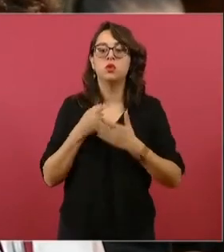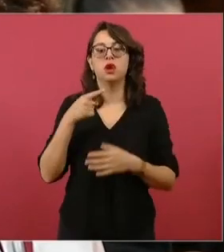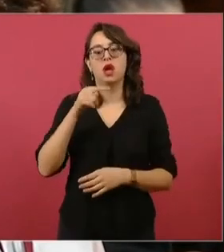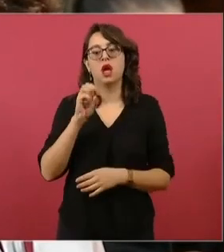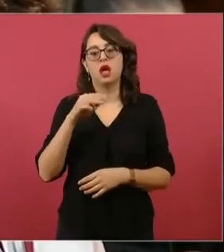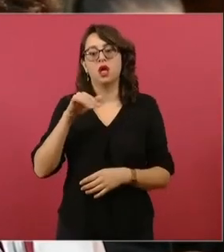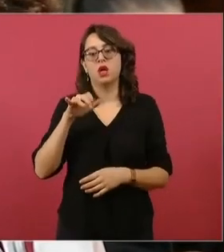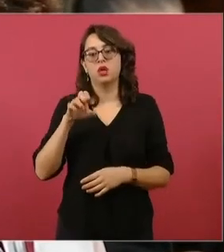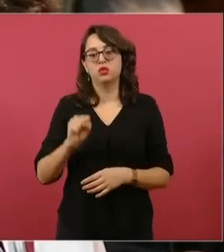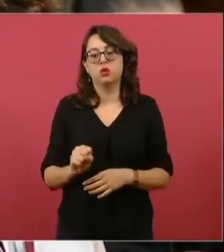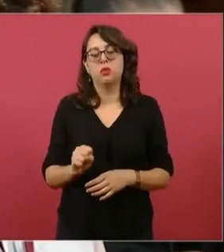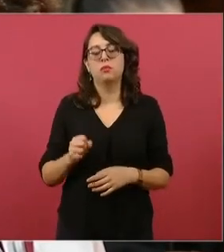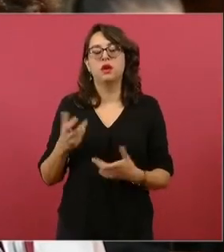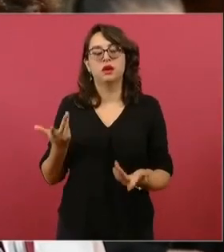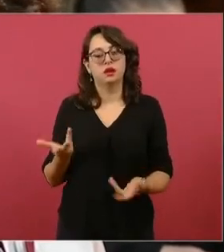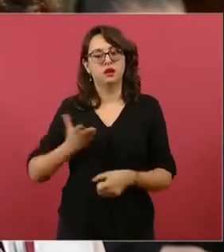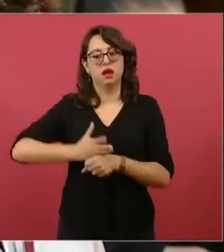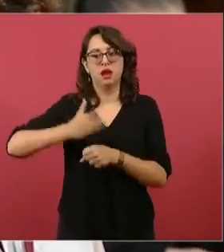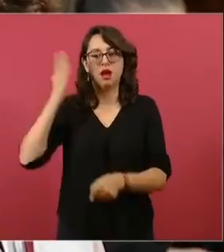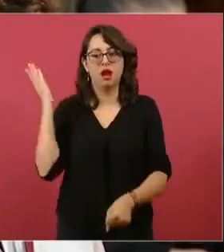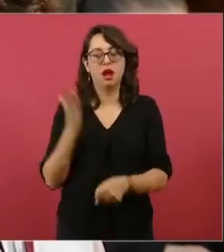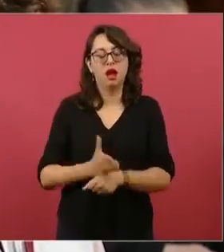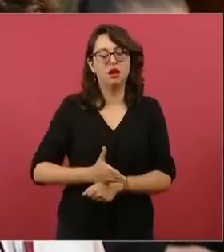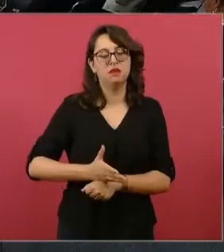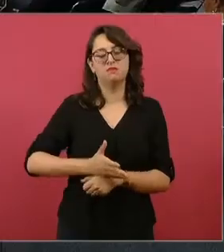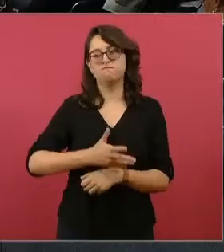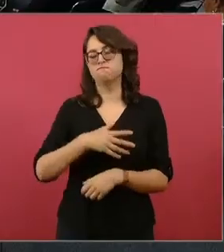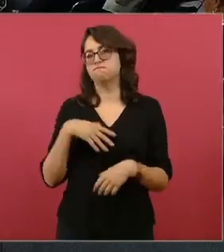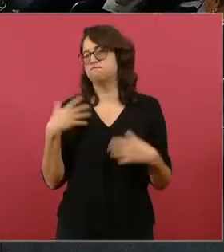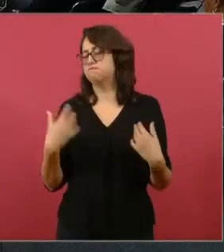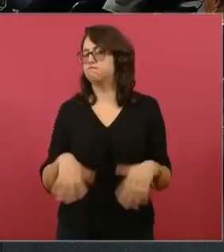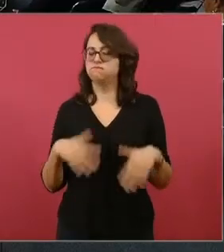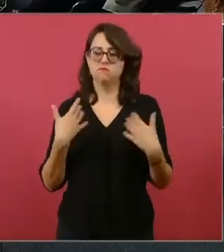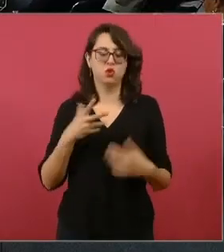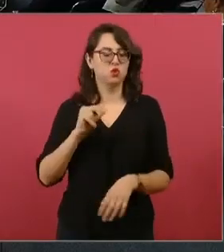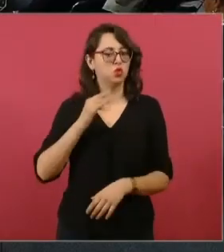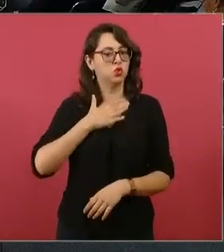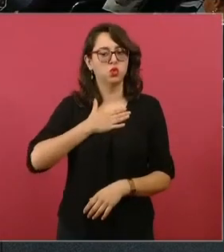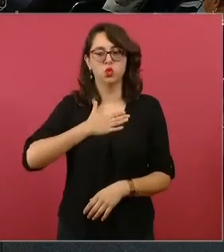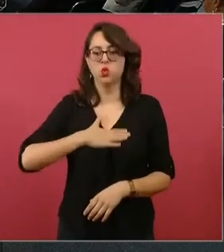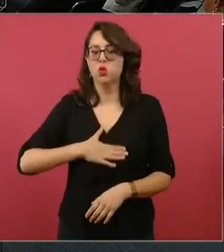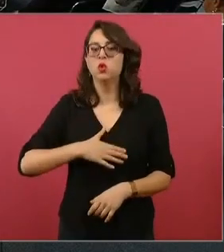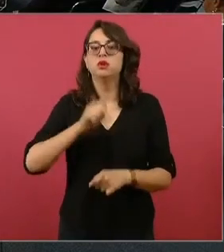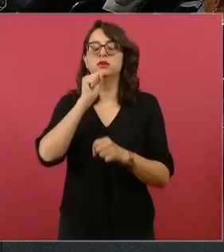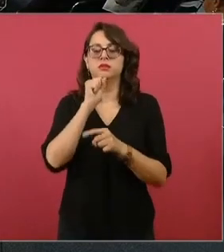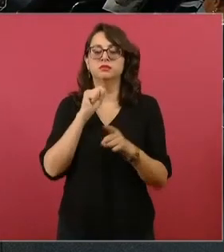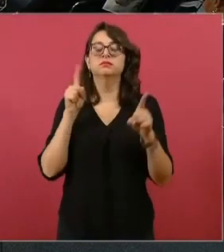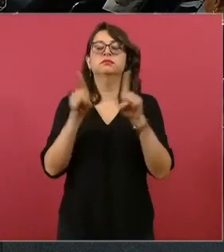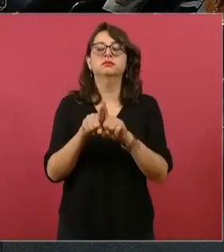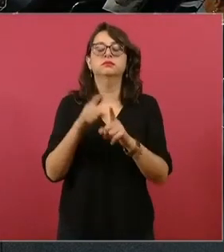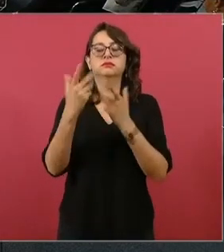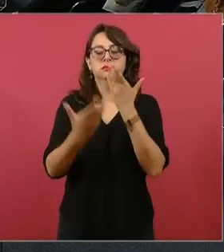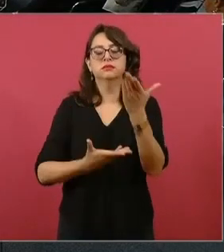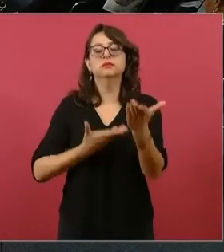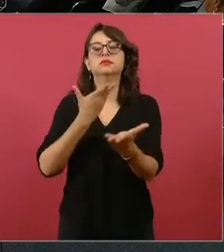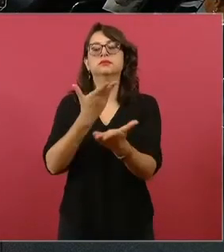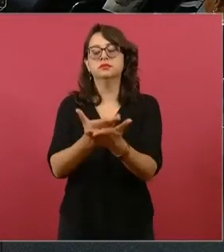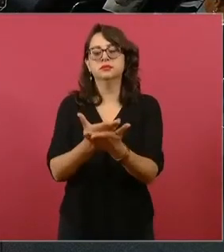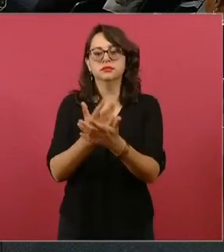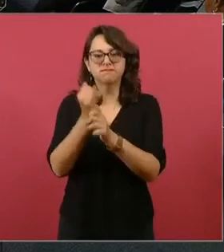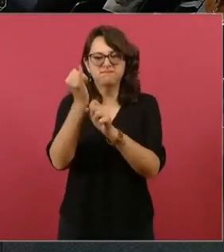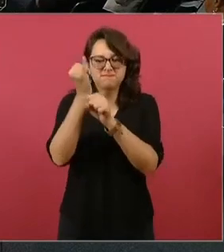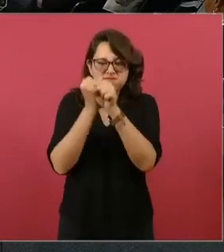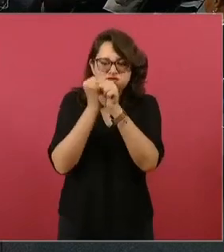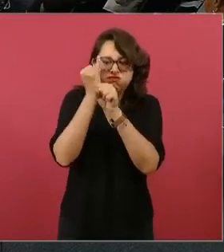injustamente sentenciado y esté privado de su libertad. También pedimos una investigación para que